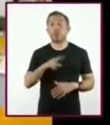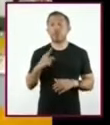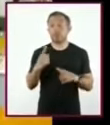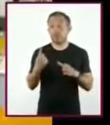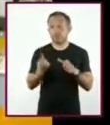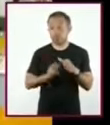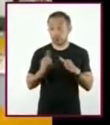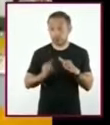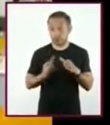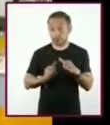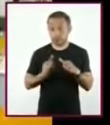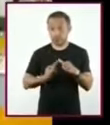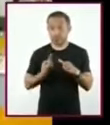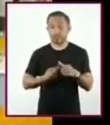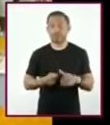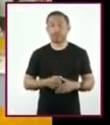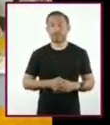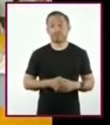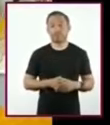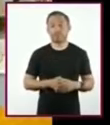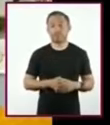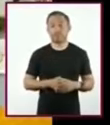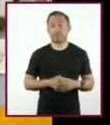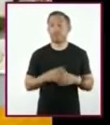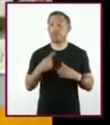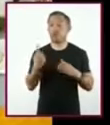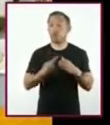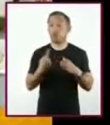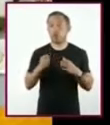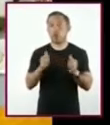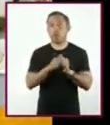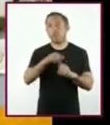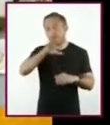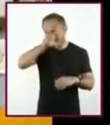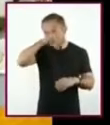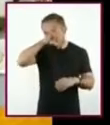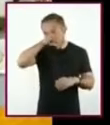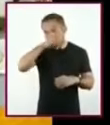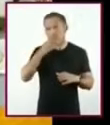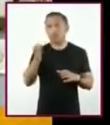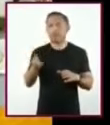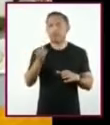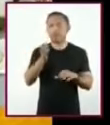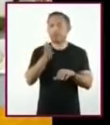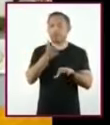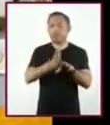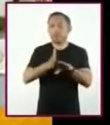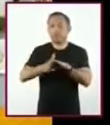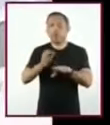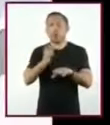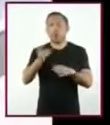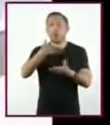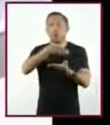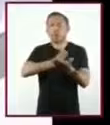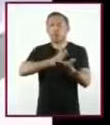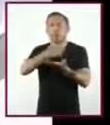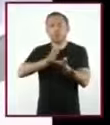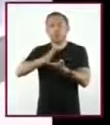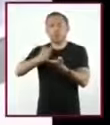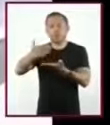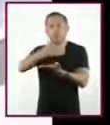licuadora, poner un poco de mango, o si no, simplemente lo cortas en cubos